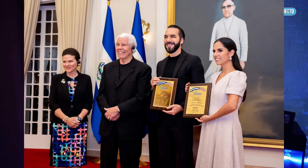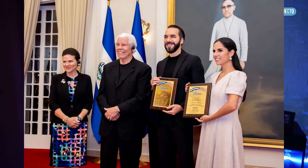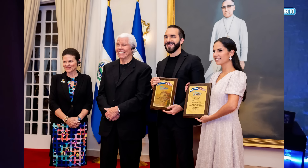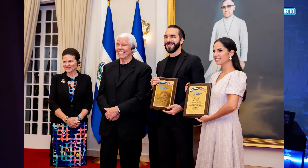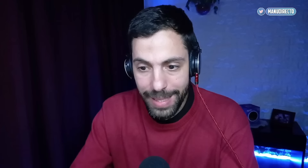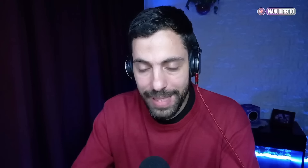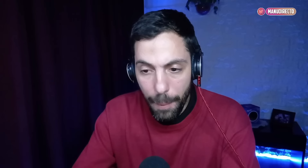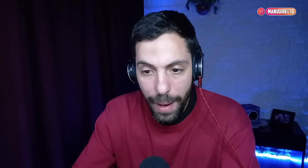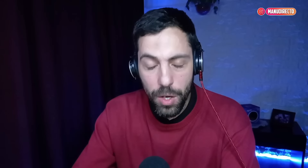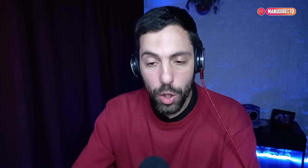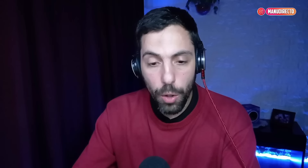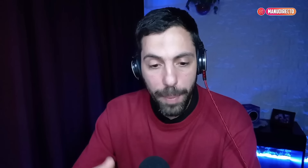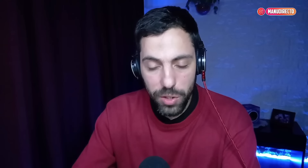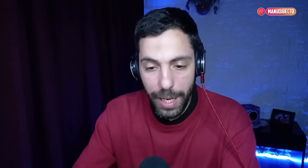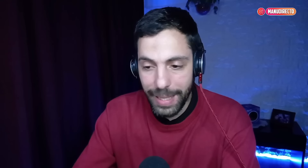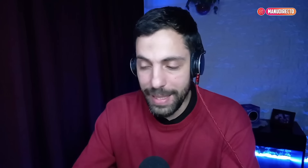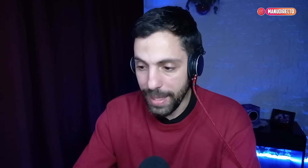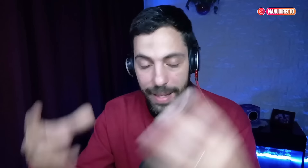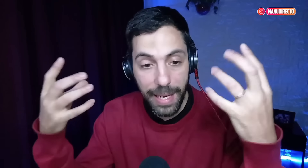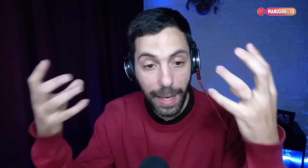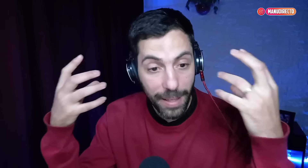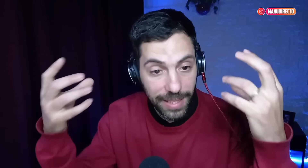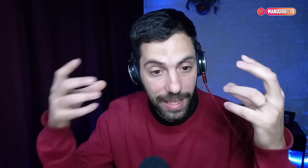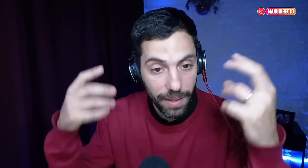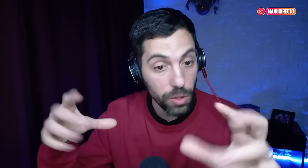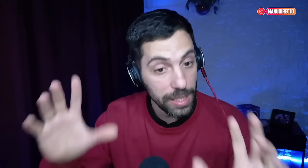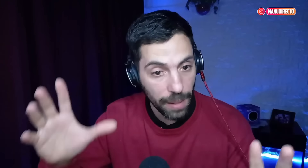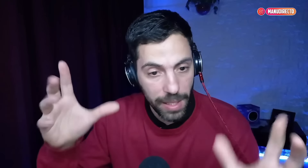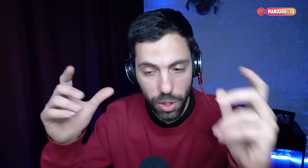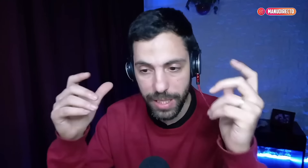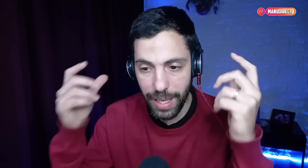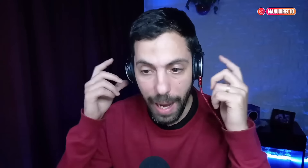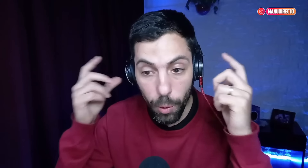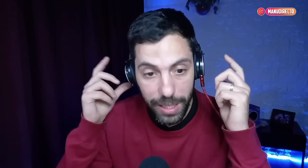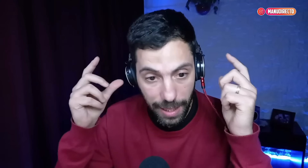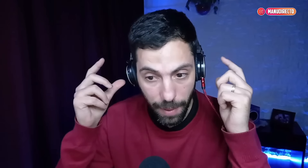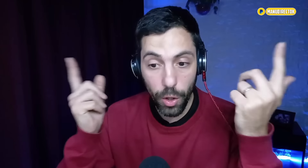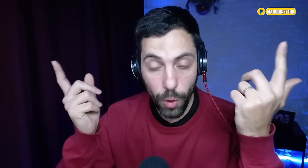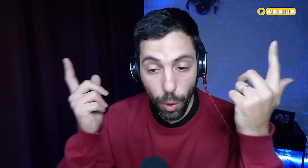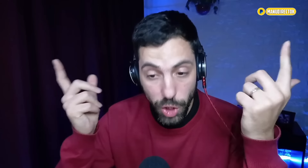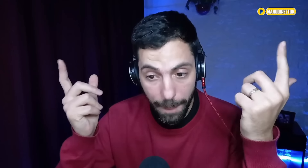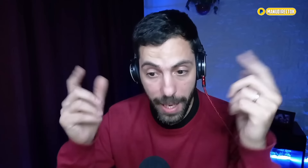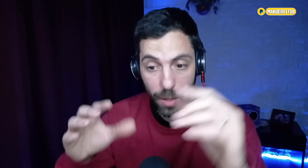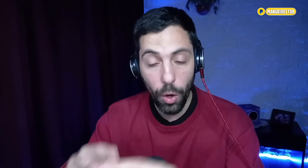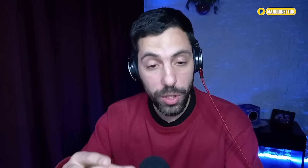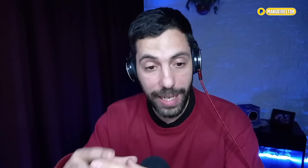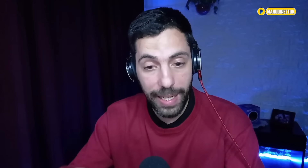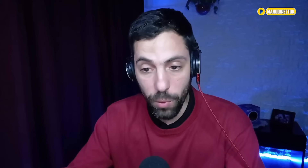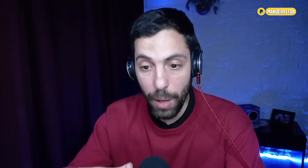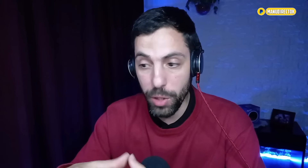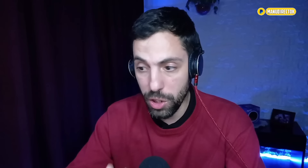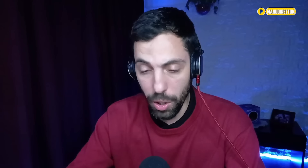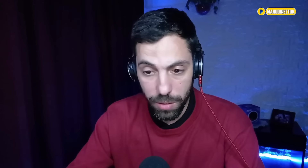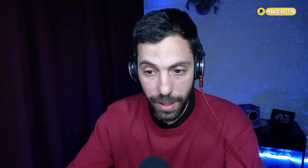hace esta fundación? Trabaja con personas que tienen discapacidad, no sé si está bien dicho así, auditiva. No escuchan bien o tienen